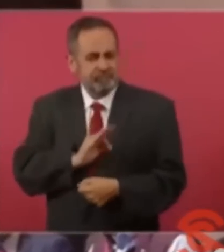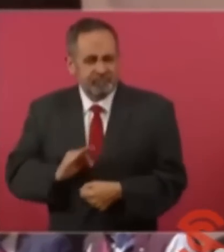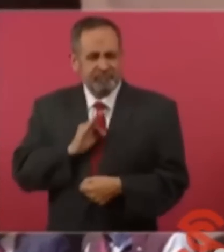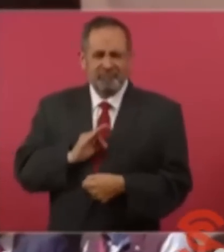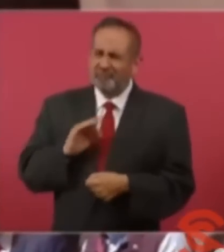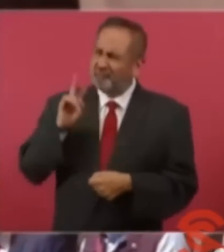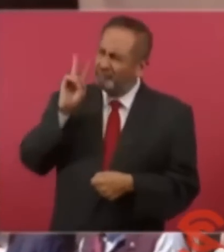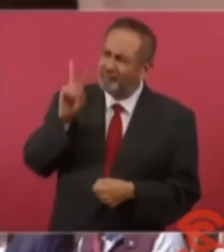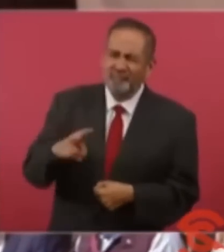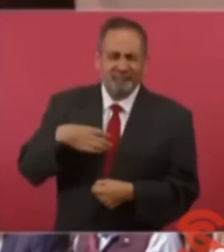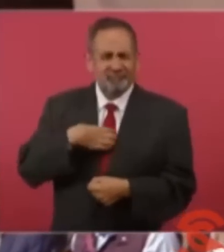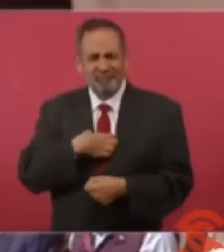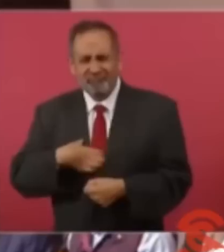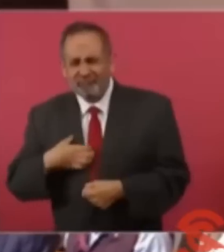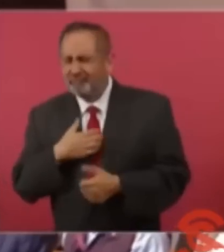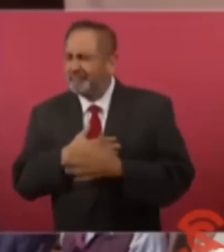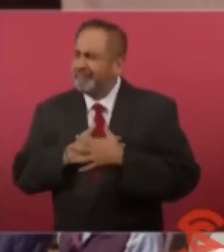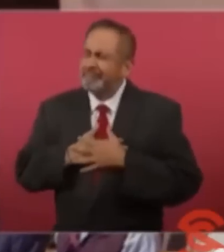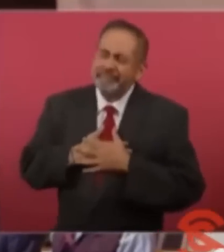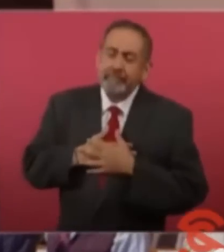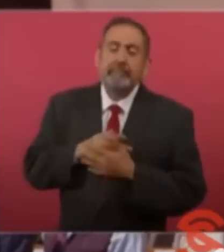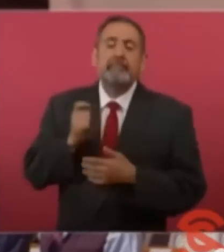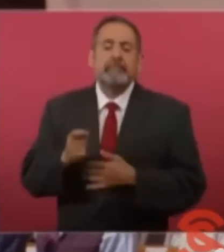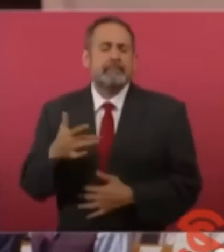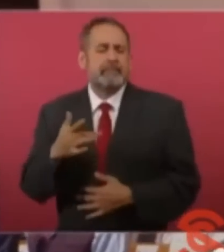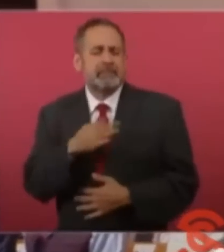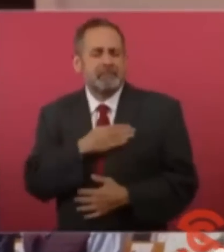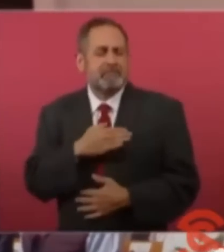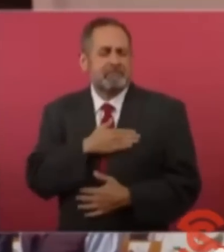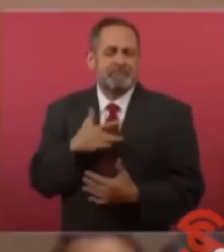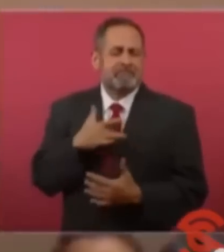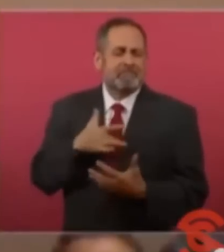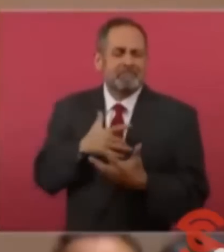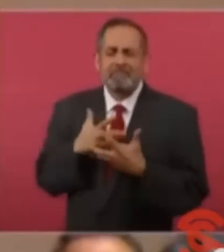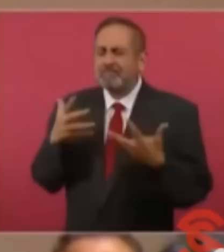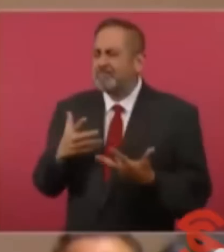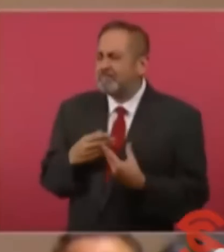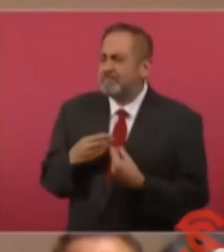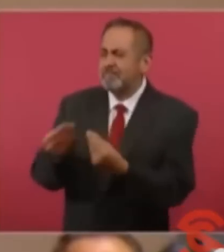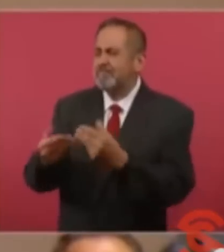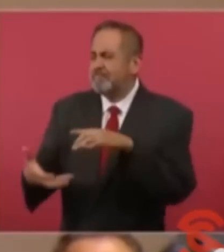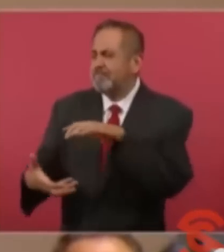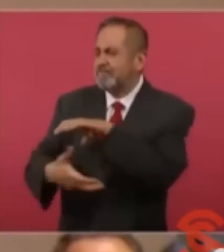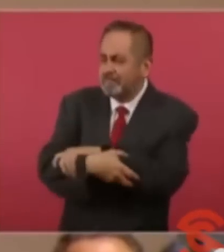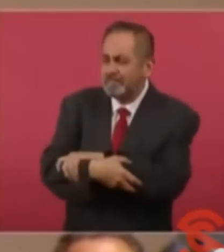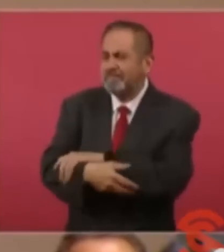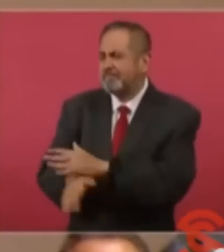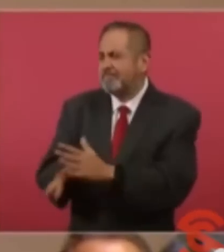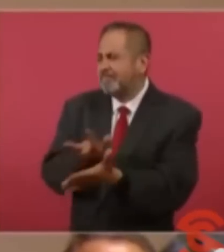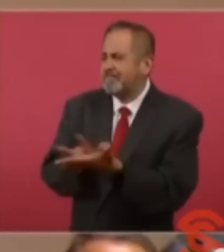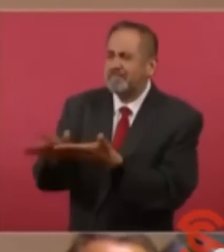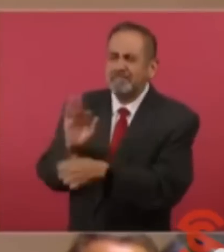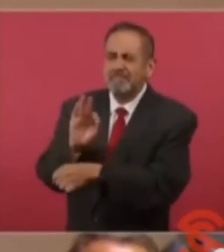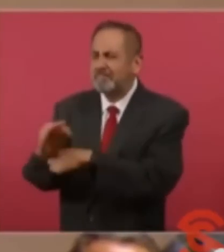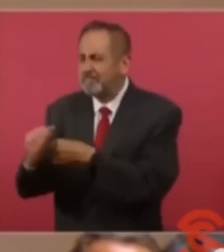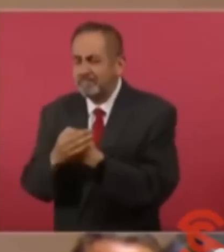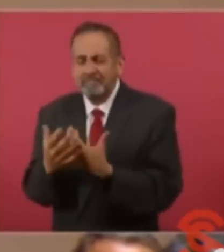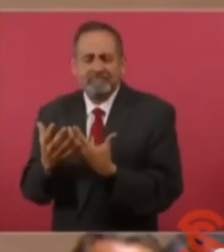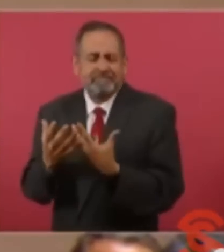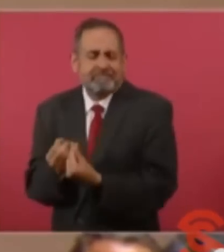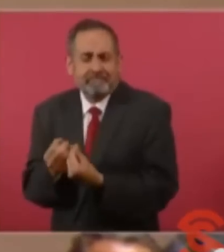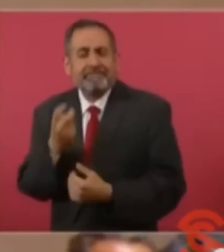verdadera está asociada a la bondad y a la fraternidad. Mientras